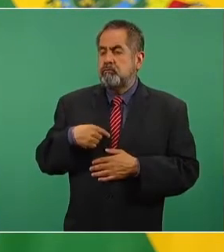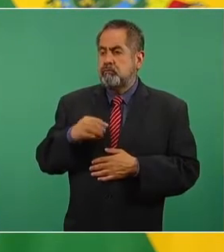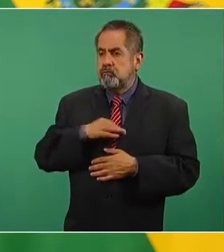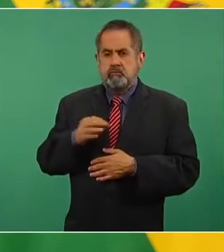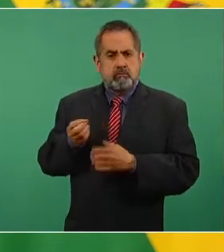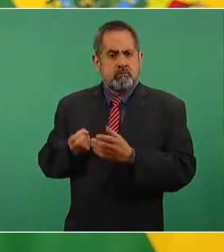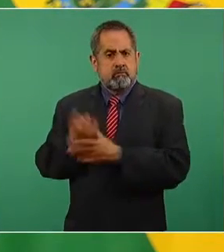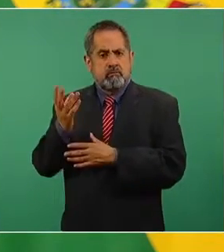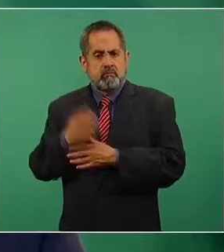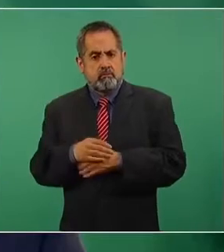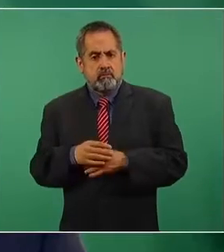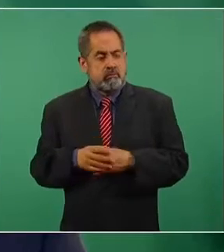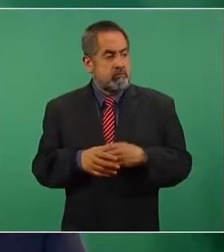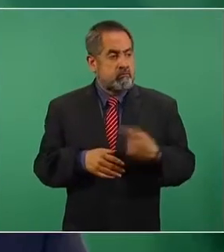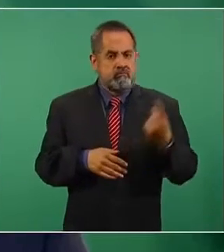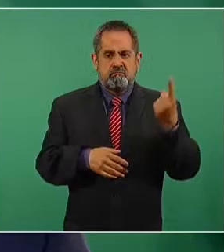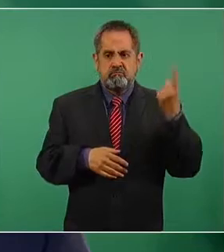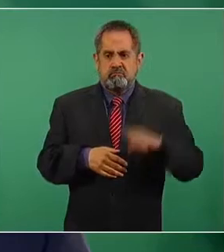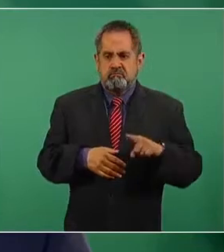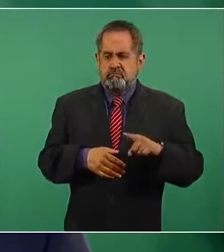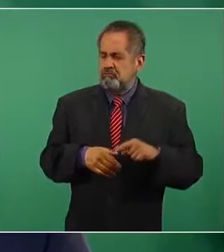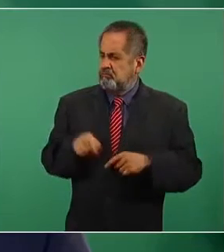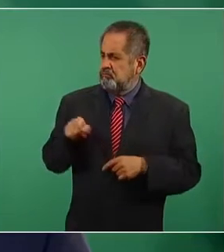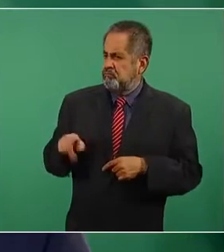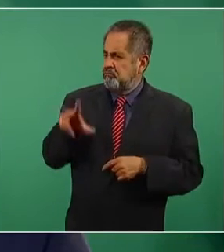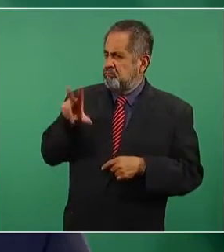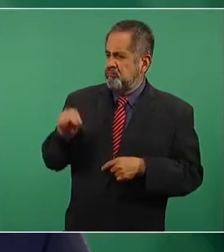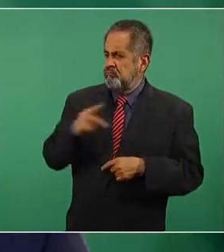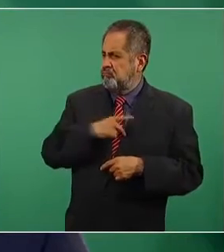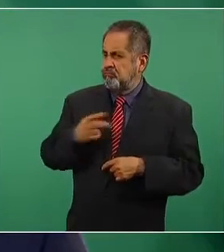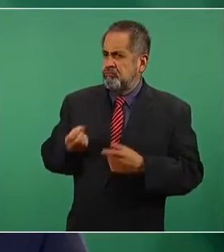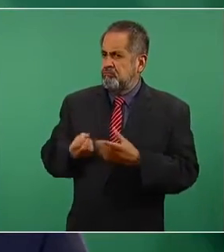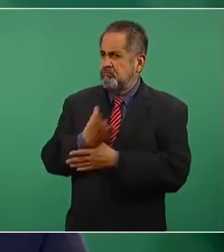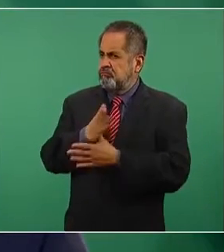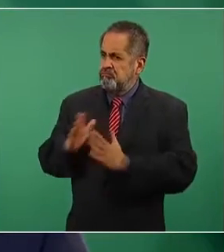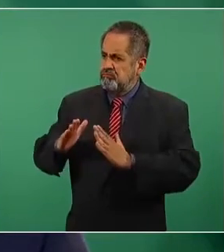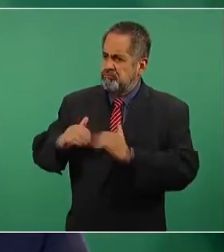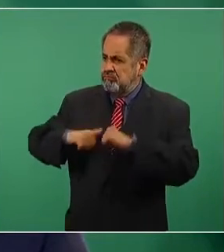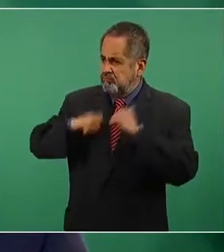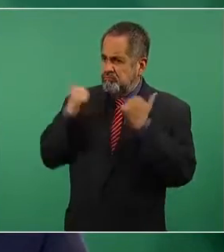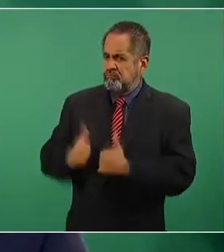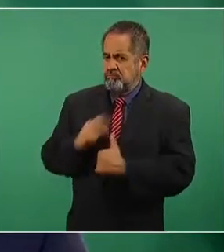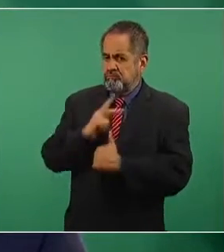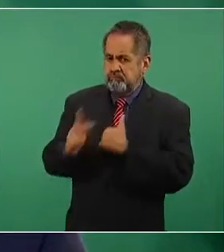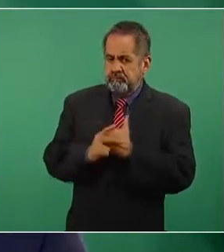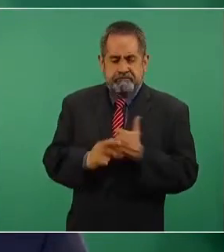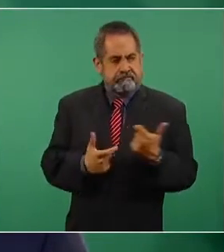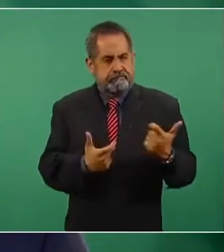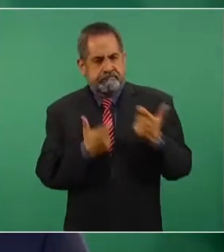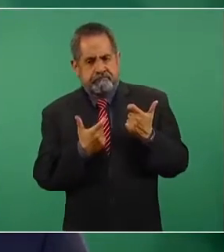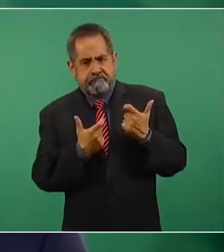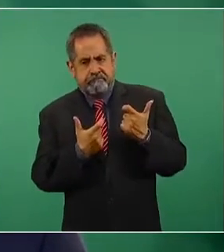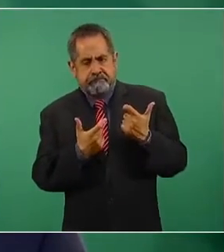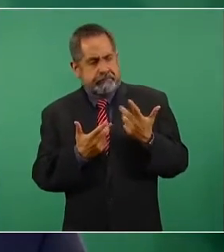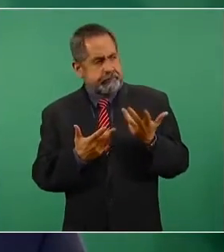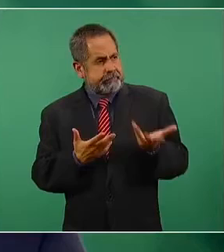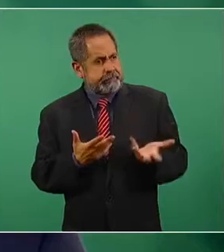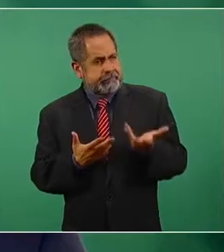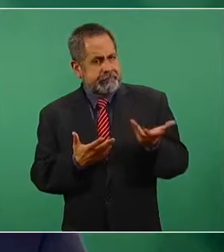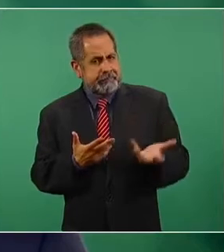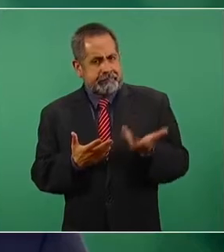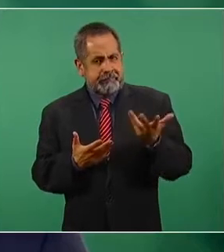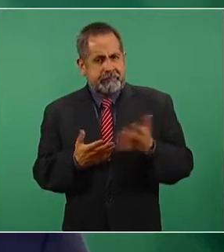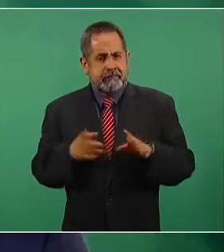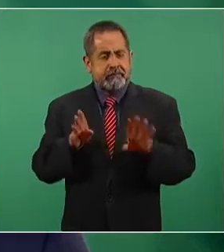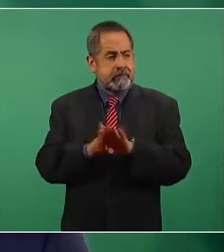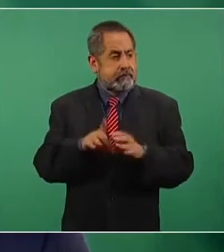que Luis Alberto Arce Catacora no salga del país, teniendo el salvoconducto firmado por el propio gobierno